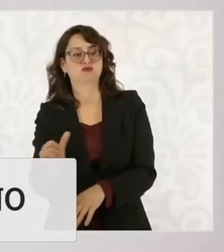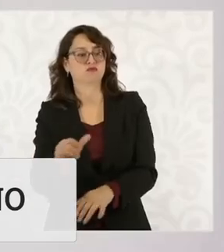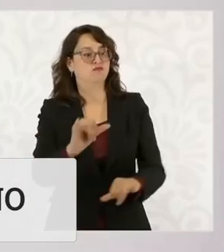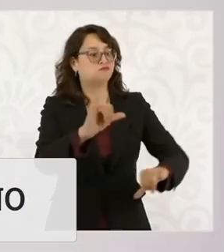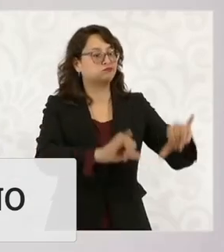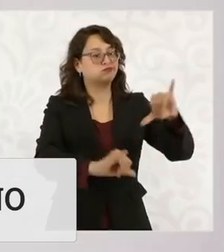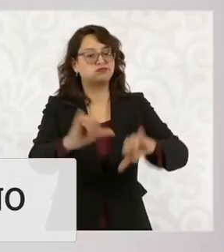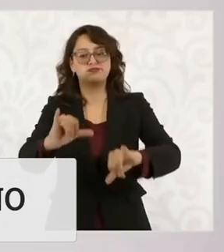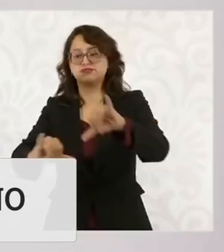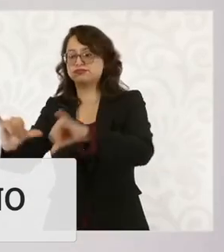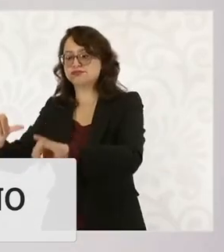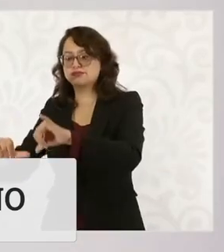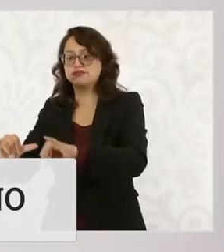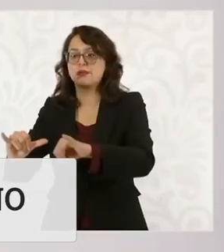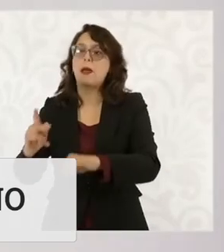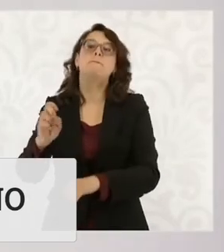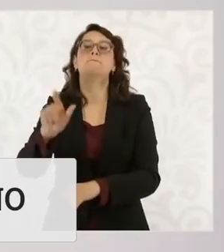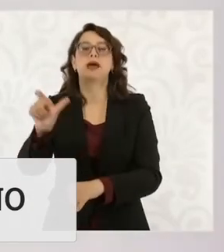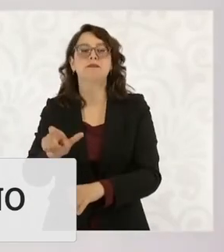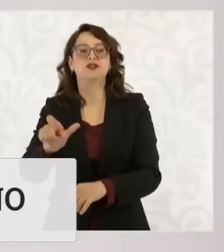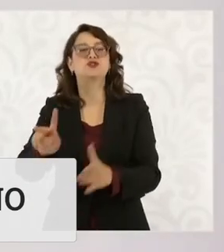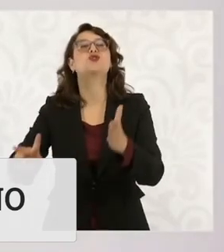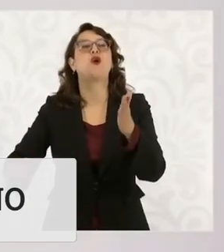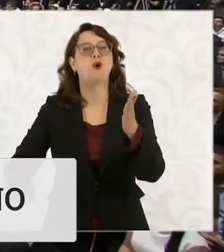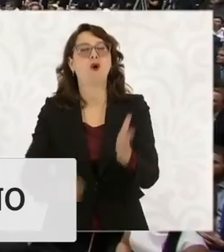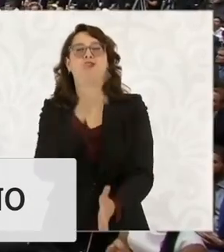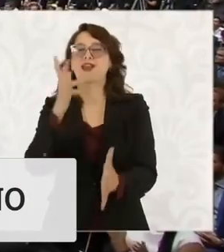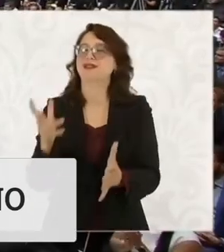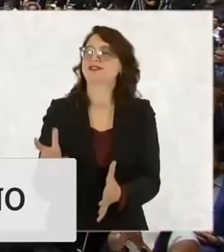La petroquímica de Pemex está de vuelta.